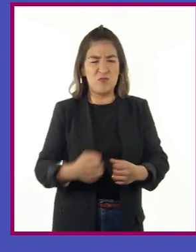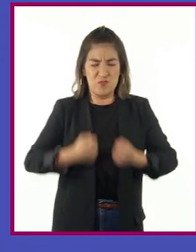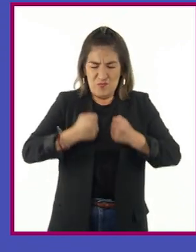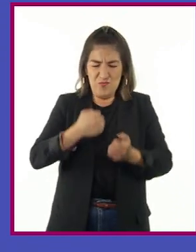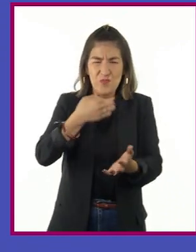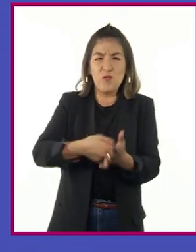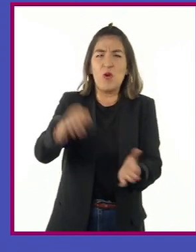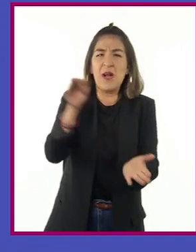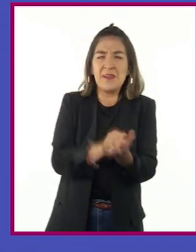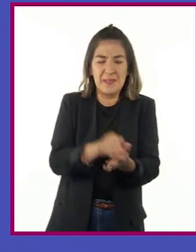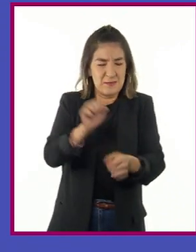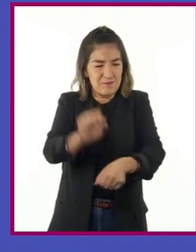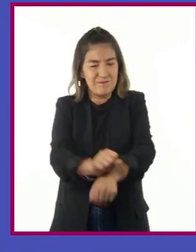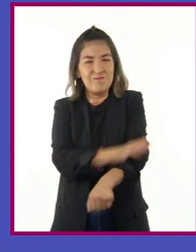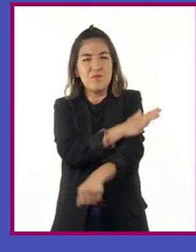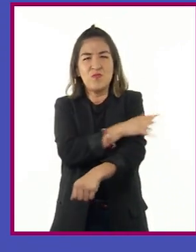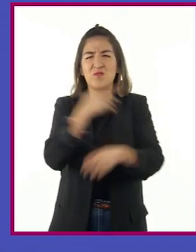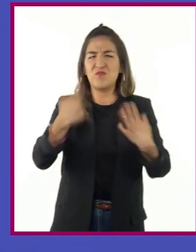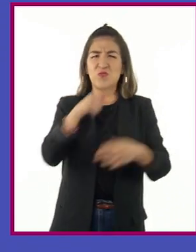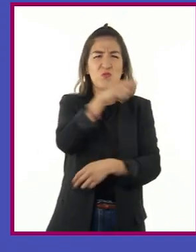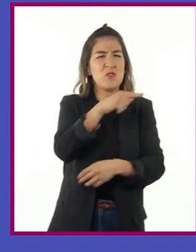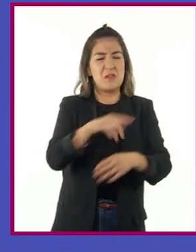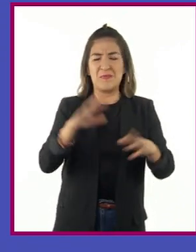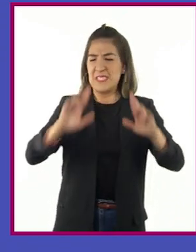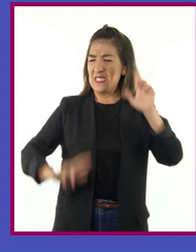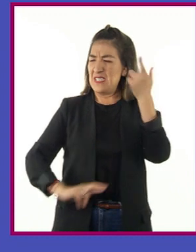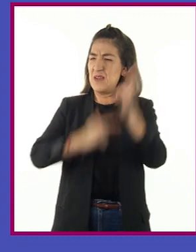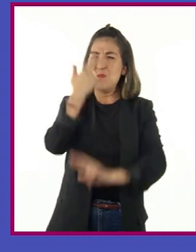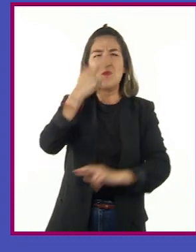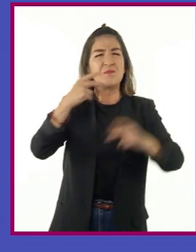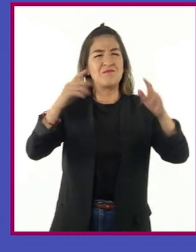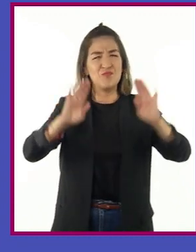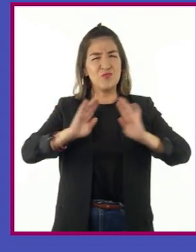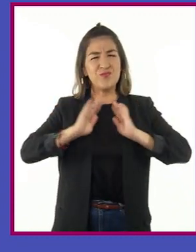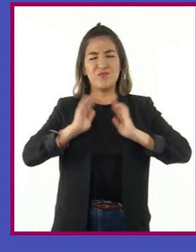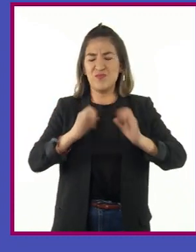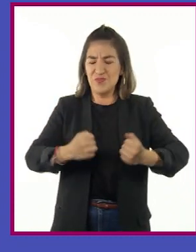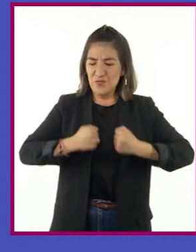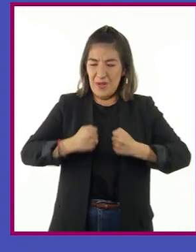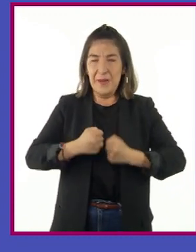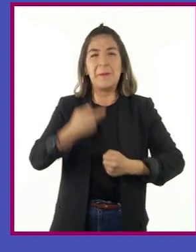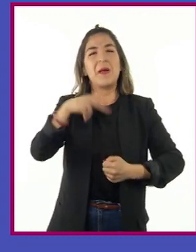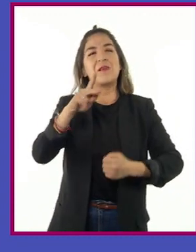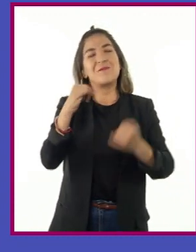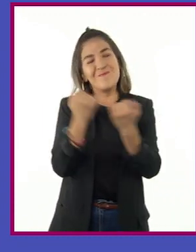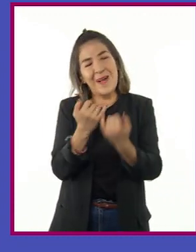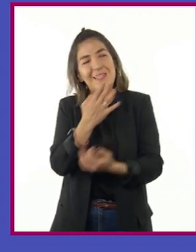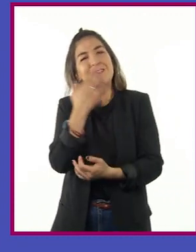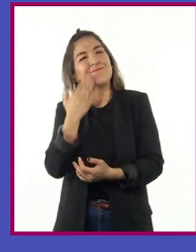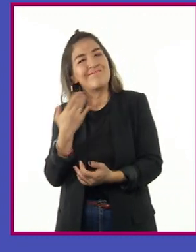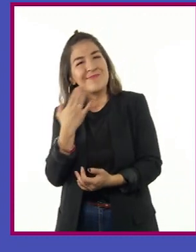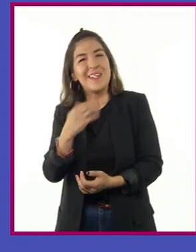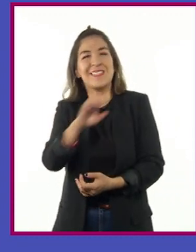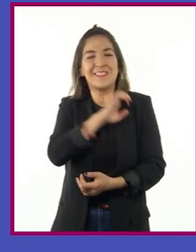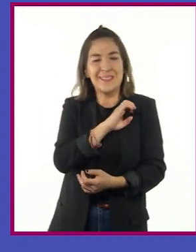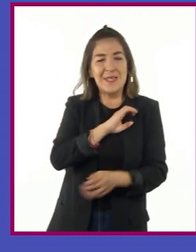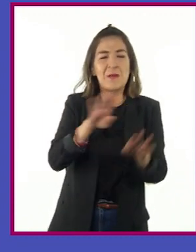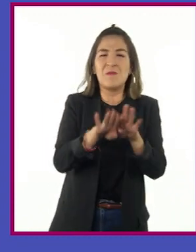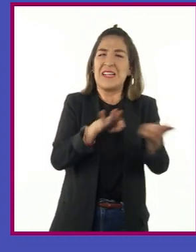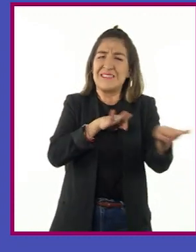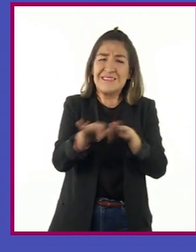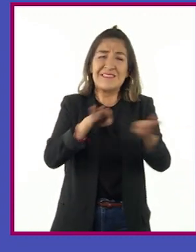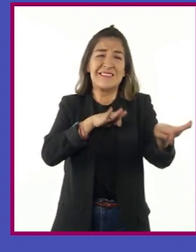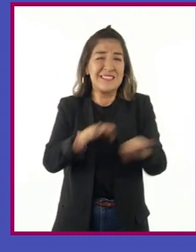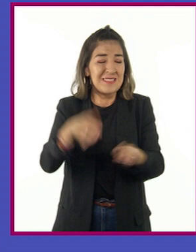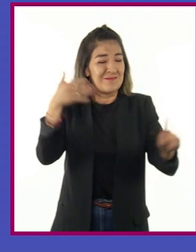sensibilidad. Era duro como un revolucionario y a la vez tierno como un niño. Brusco, entregado al trabajo